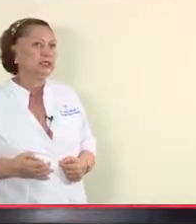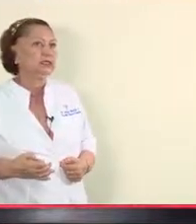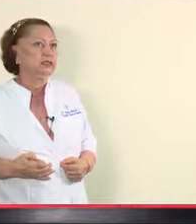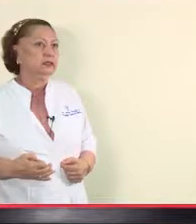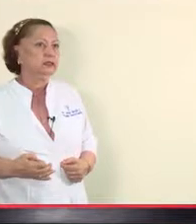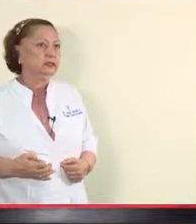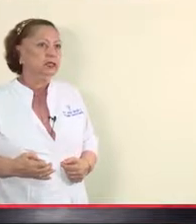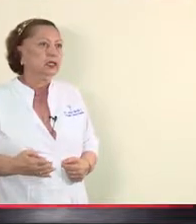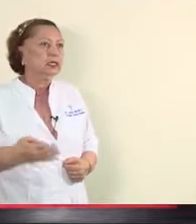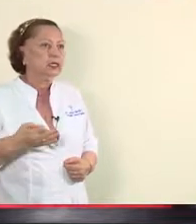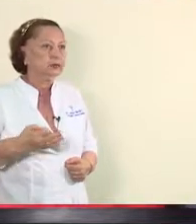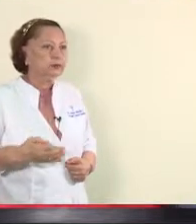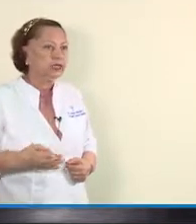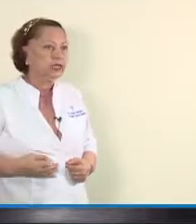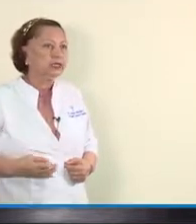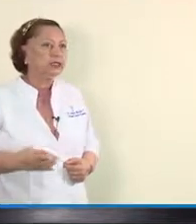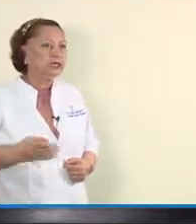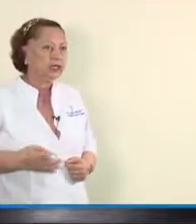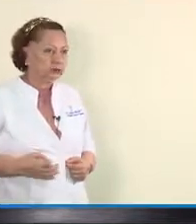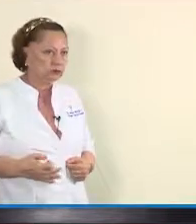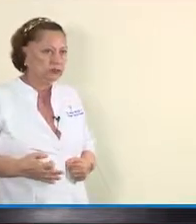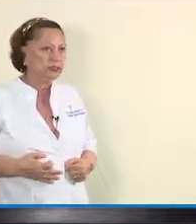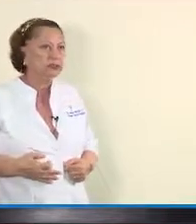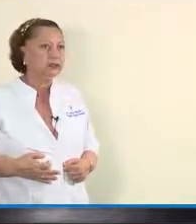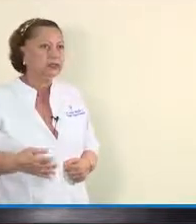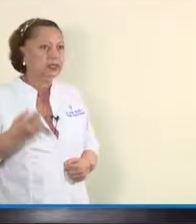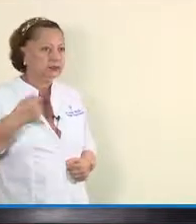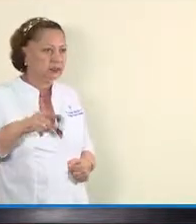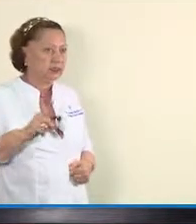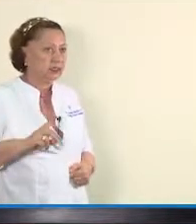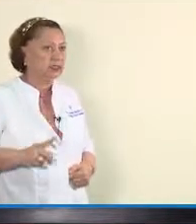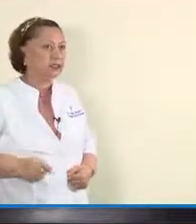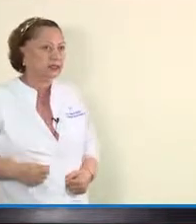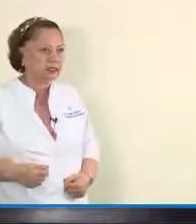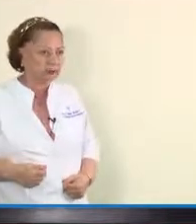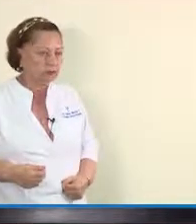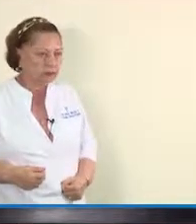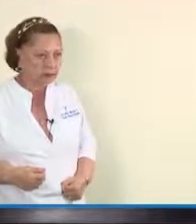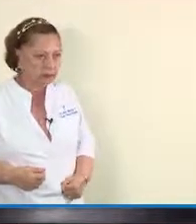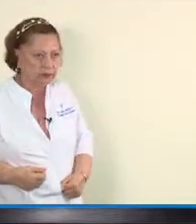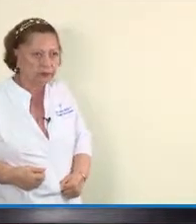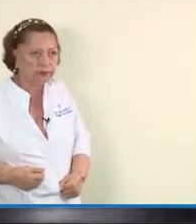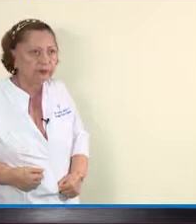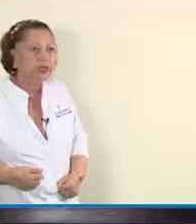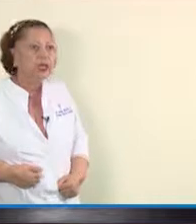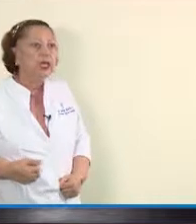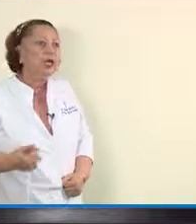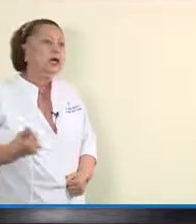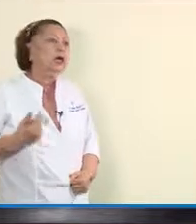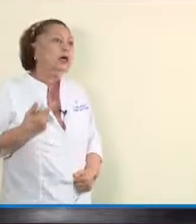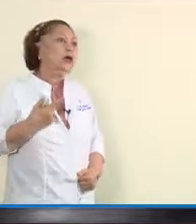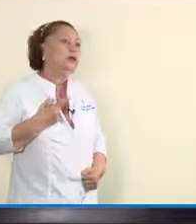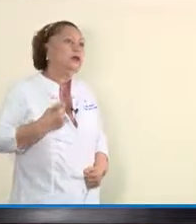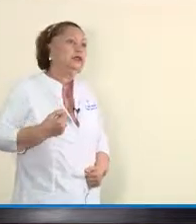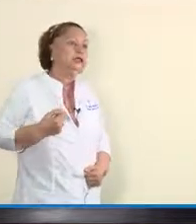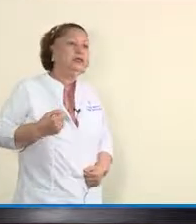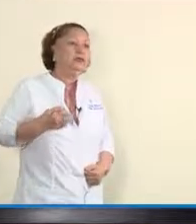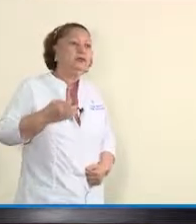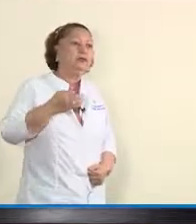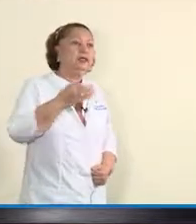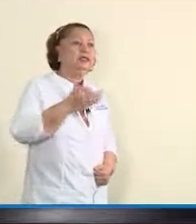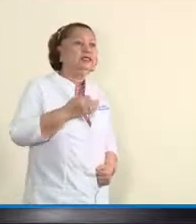que tiene y el porqué de actuar en actividades de recuperación.